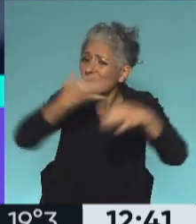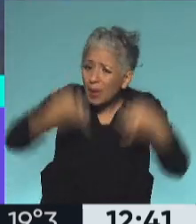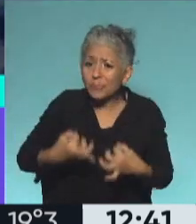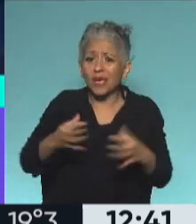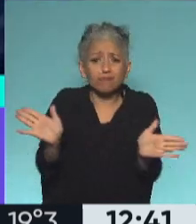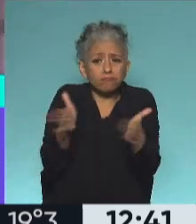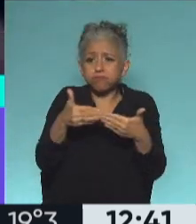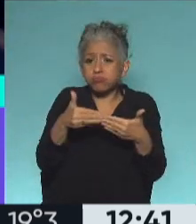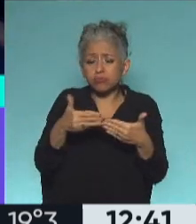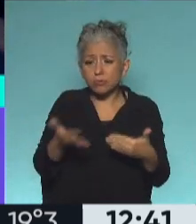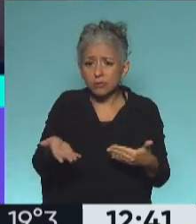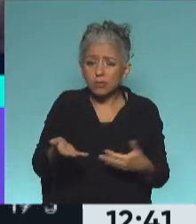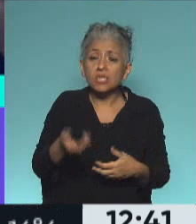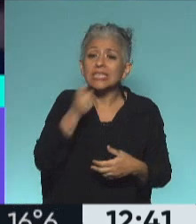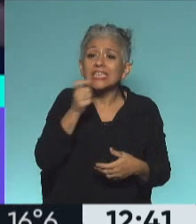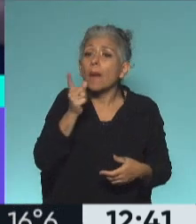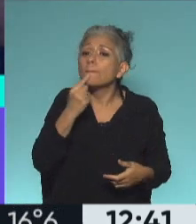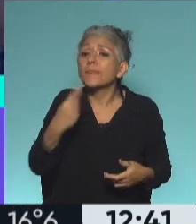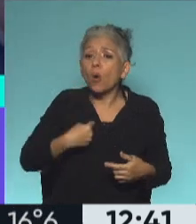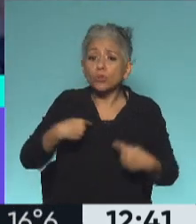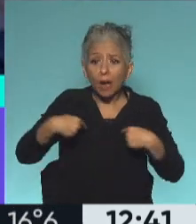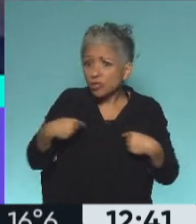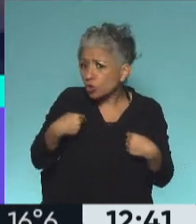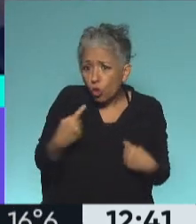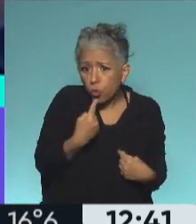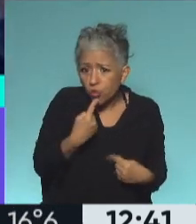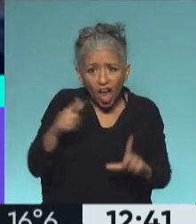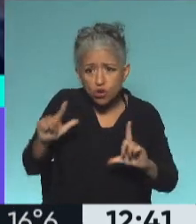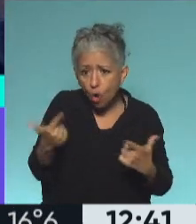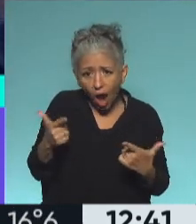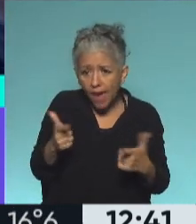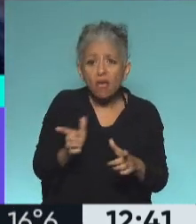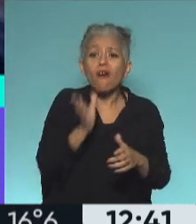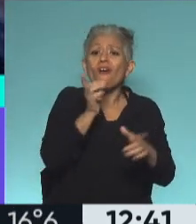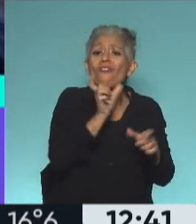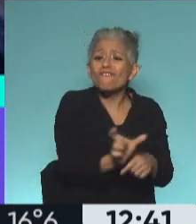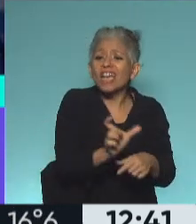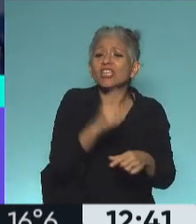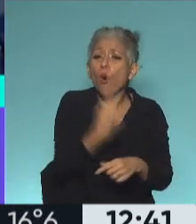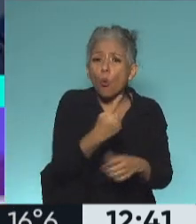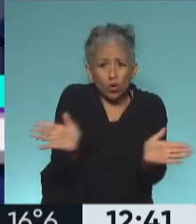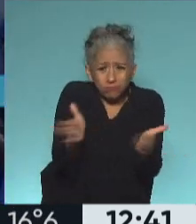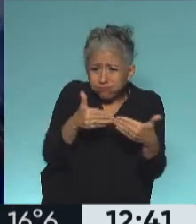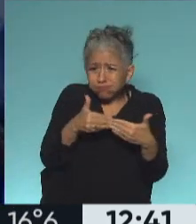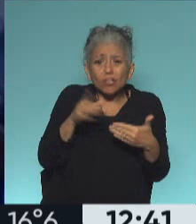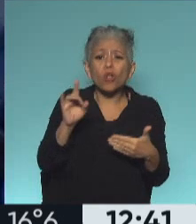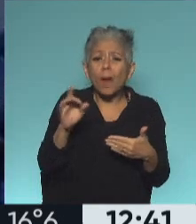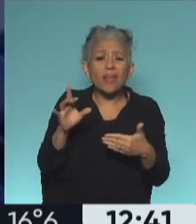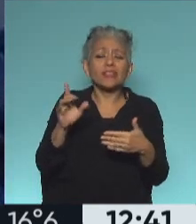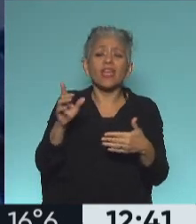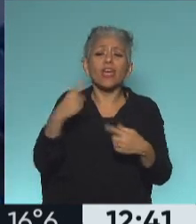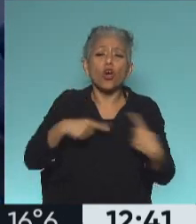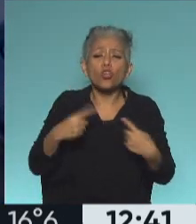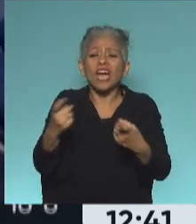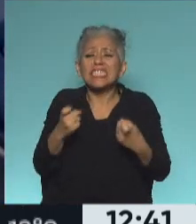fase solamente... 1, ministro? Yo no, si me lo pregunta a mí, yo no tengo ninguna duda, pero cuando decimos fase 1 de verdad. Solamente servicios esenciales y pum,